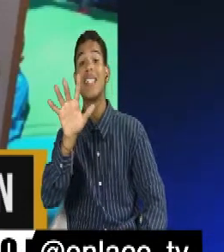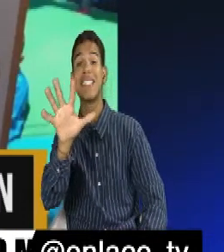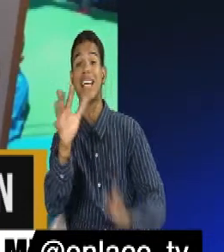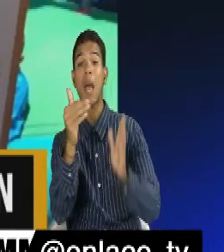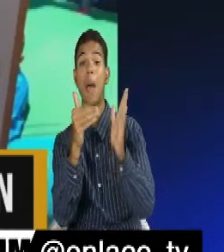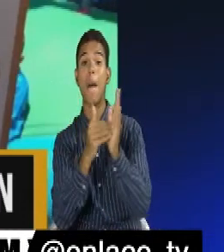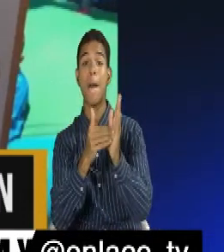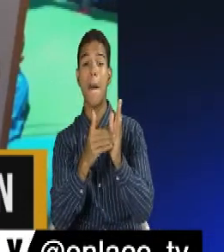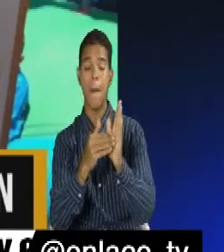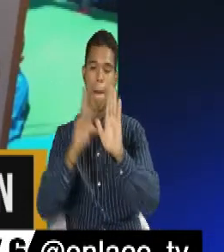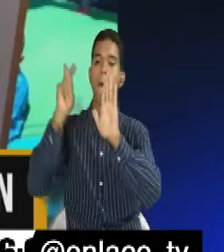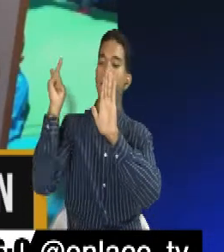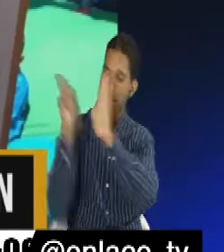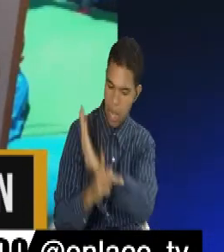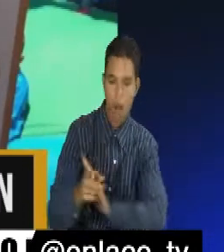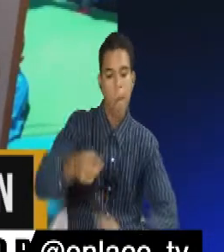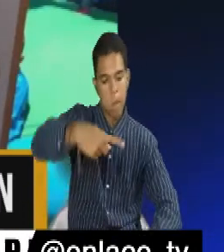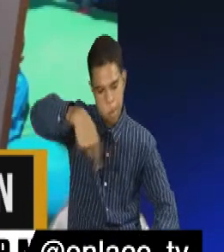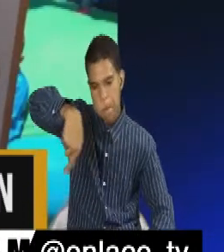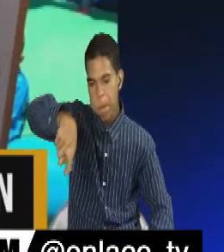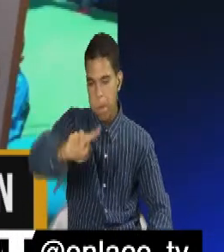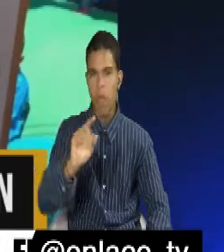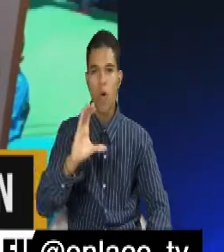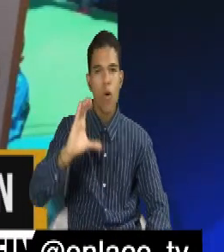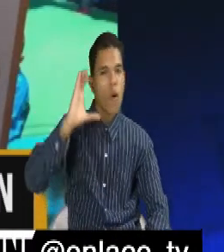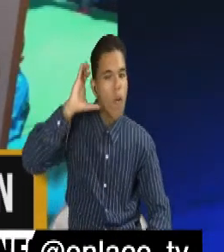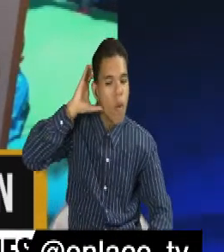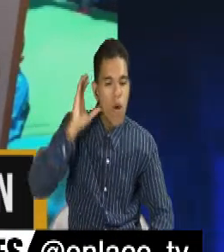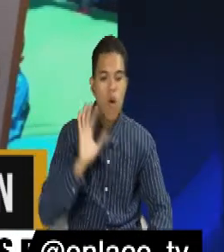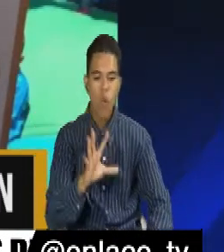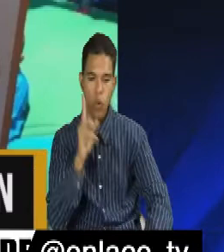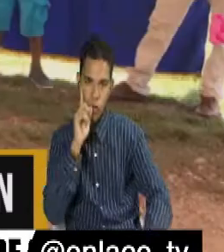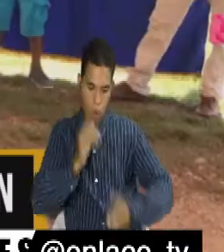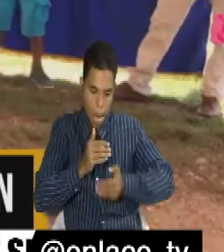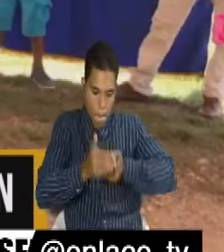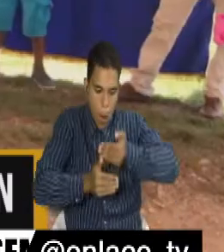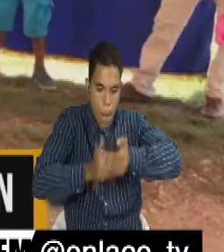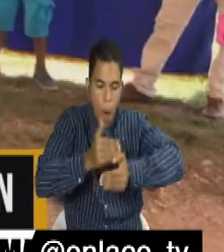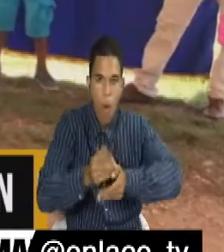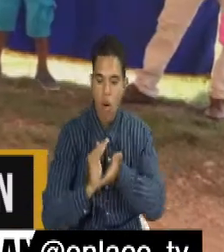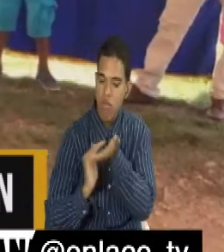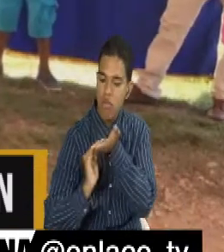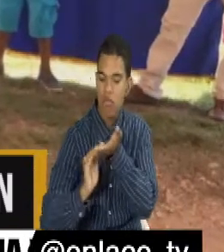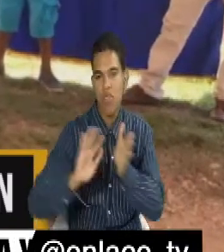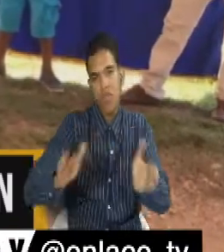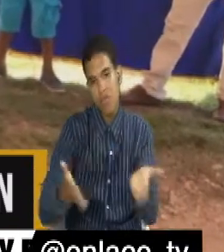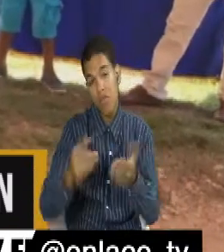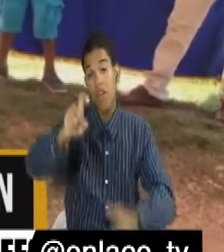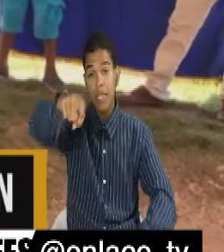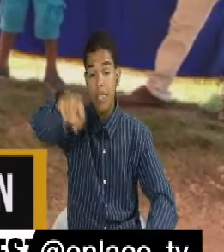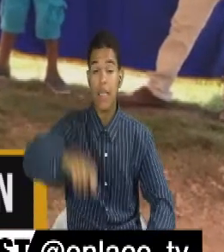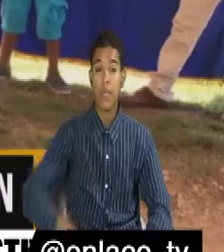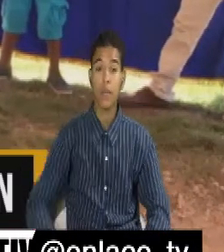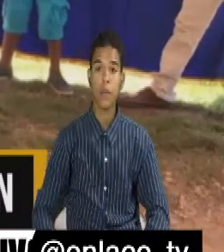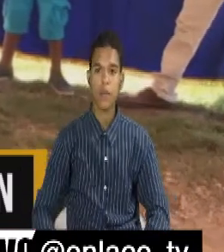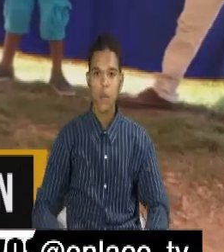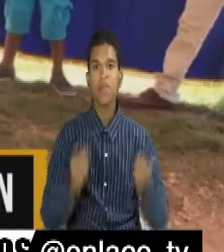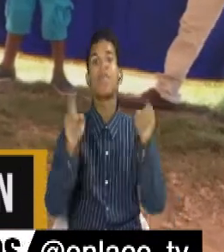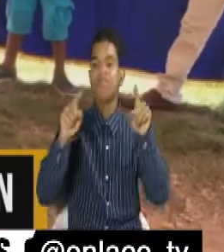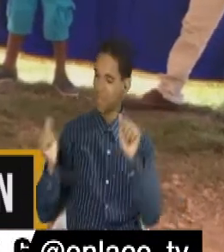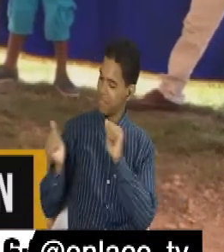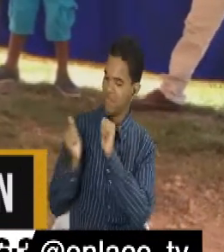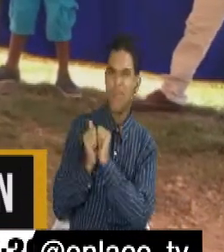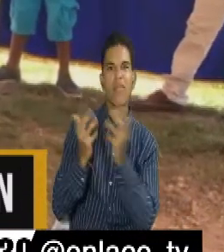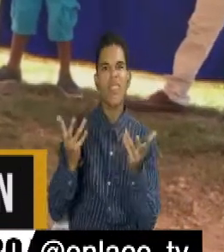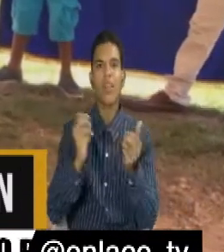65.000 víctimas. Y pues bueno, esto busca finalmente hacer esos procesos de reparación. La jornada también estuvo acompañada por el deporte y la